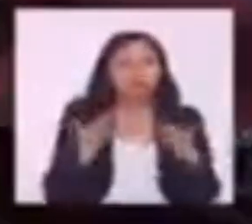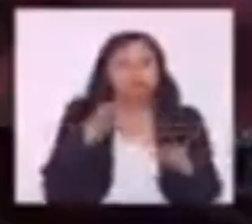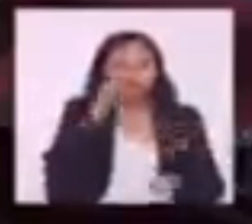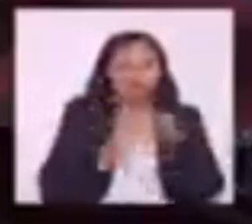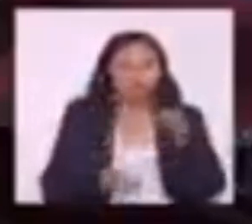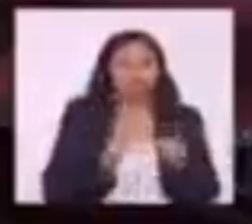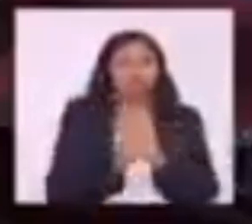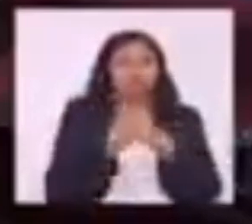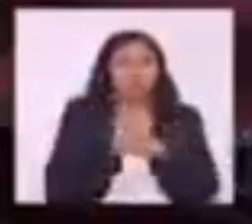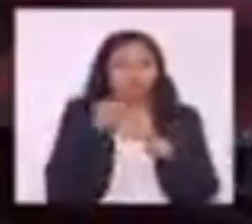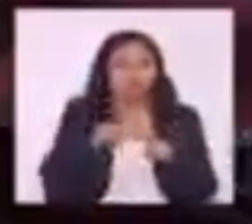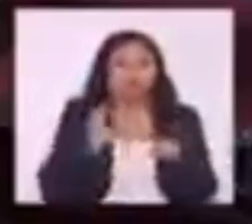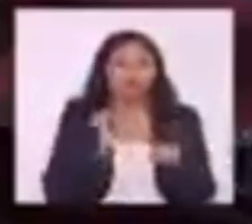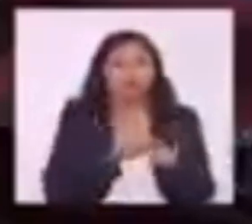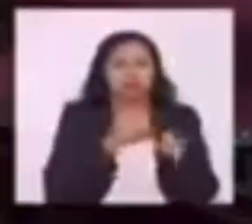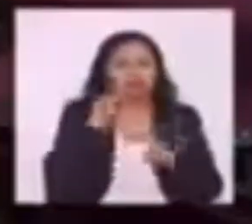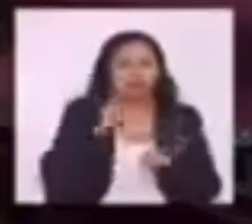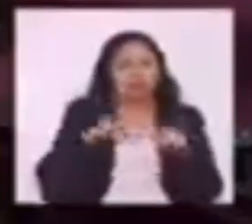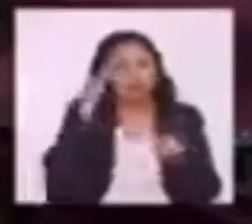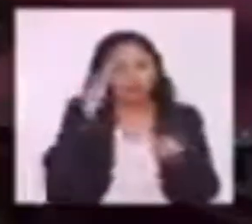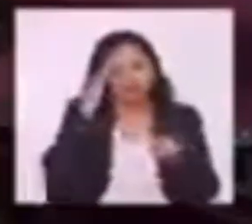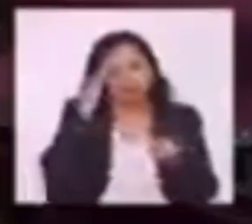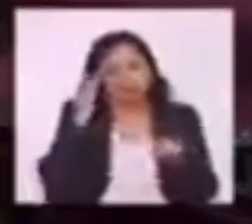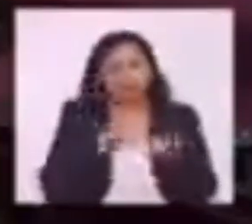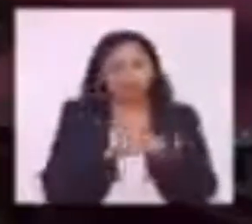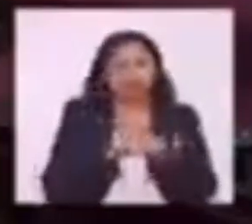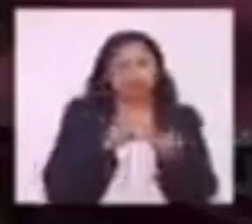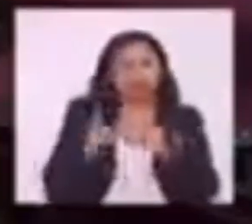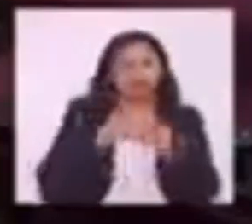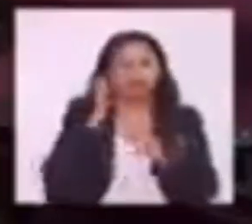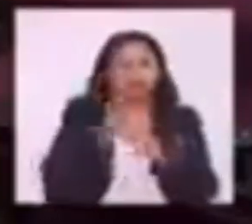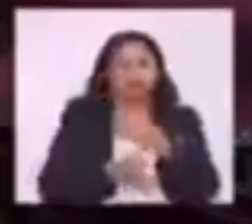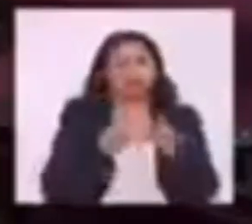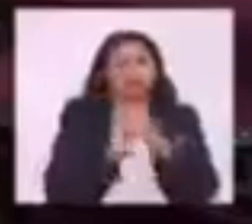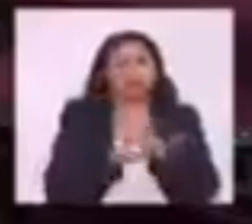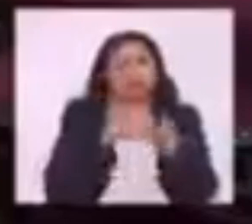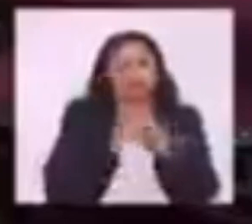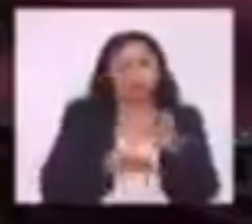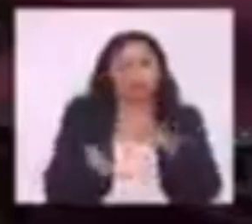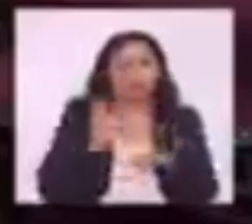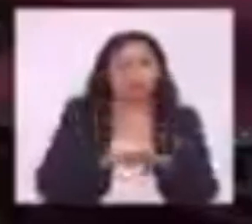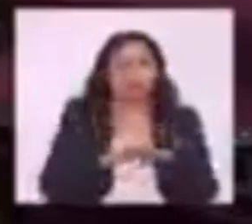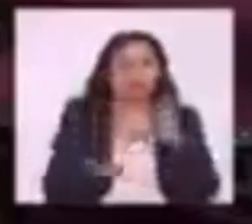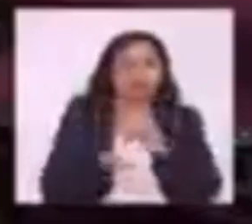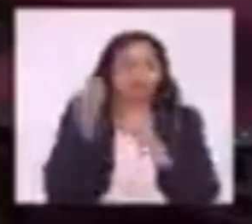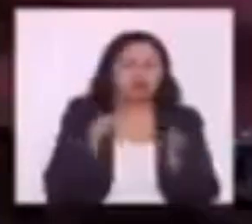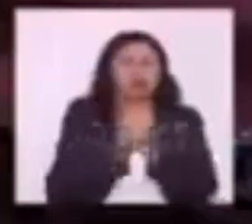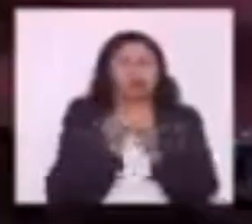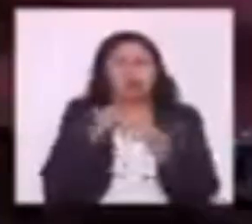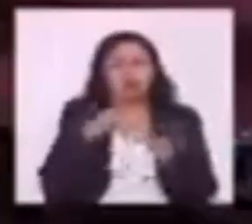injusto que aquí en este Congreso no pensemos en el departamento de Escuintla, que es el departamento más industrializado de